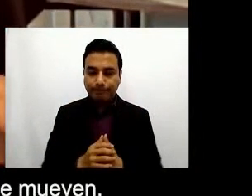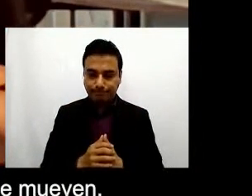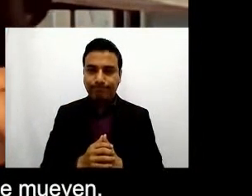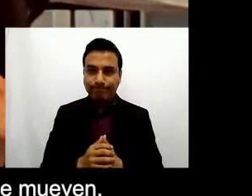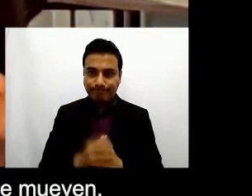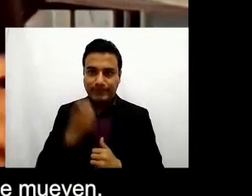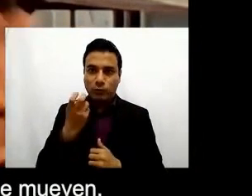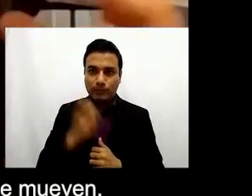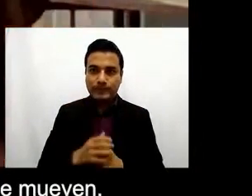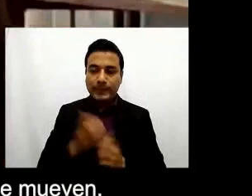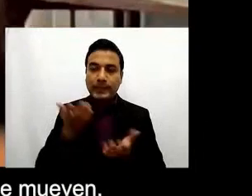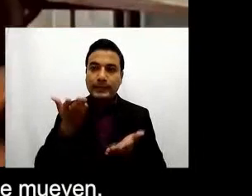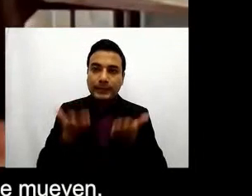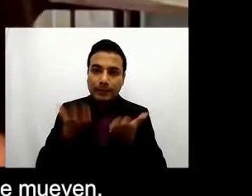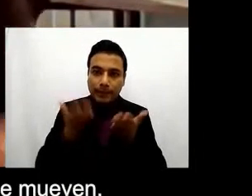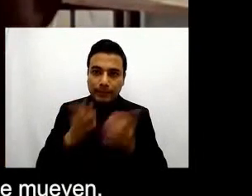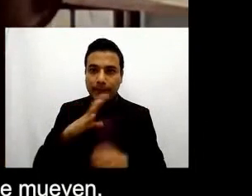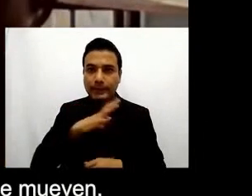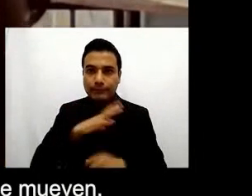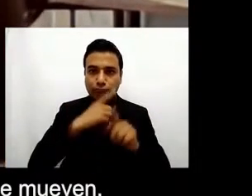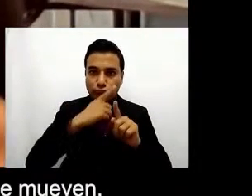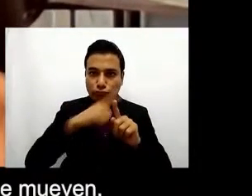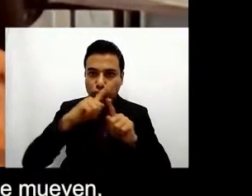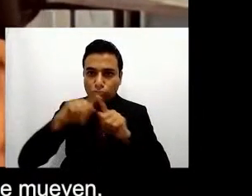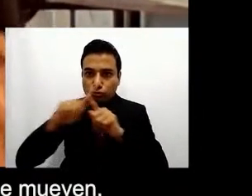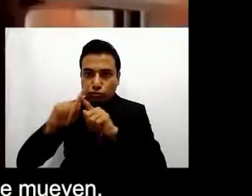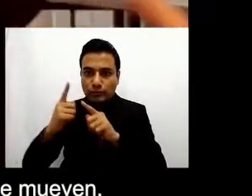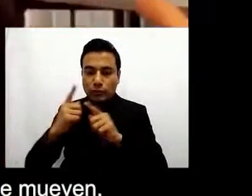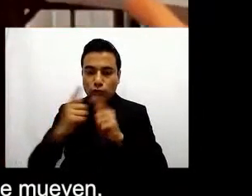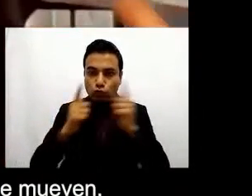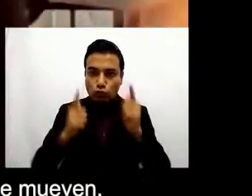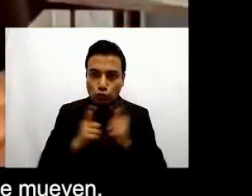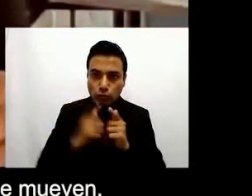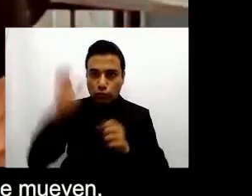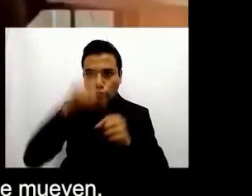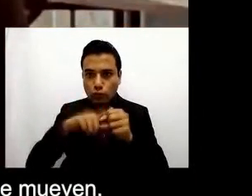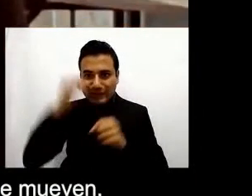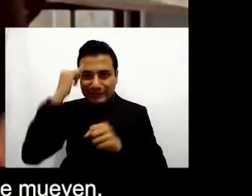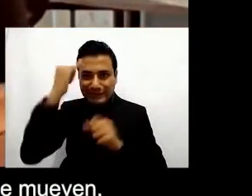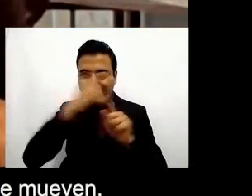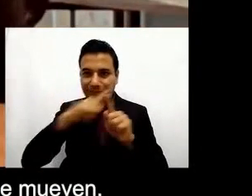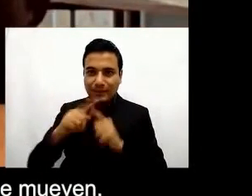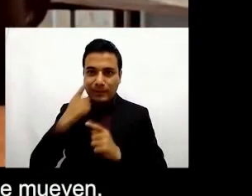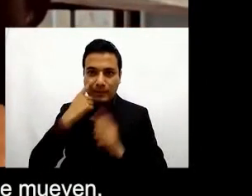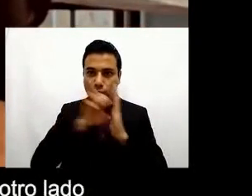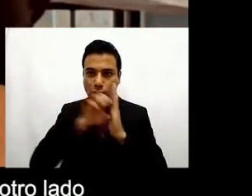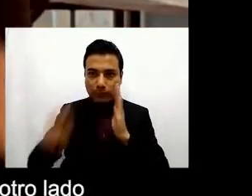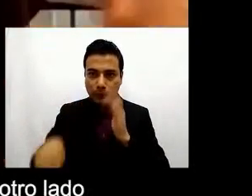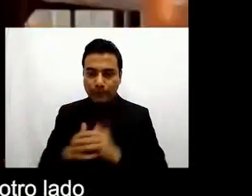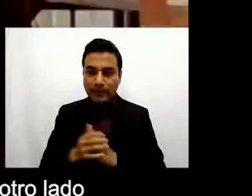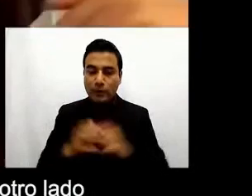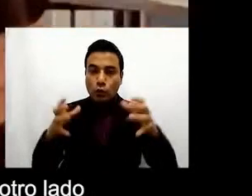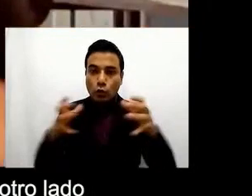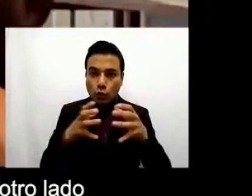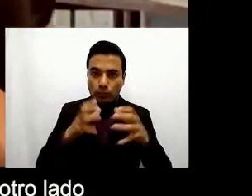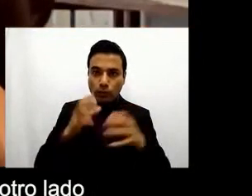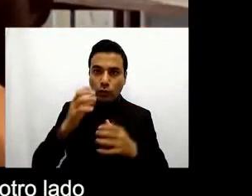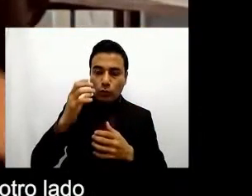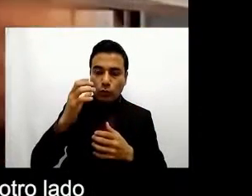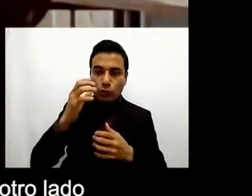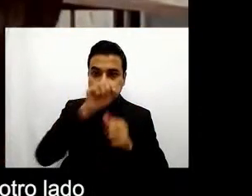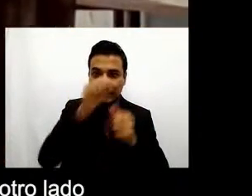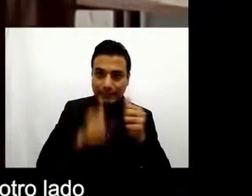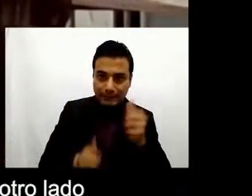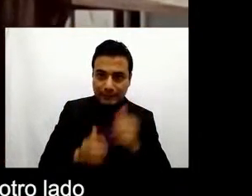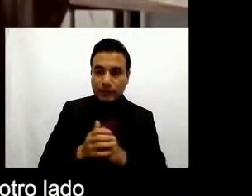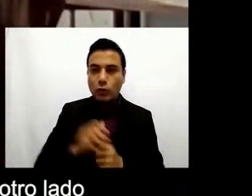los circuitos en los que dichos productos se mueven. Es decir, no es lo mismo el circuito artístico que el comercial o que